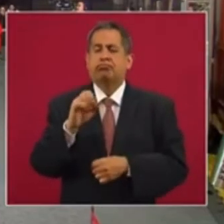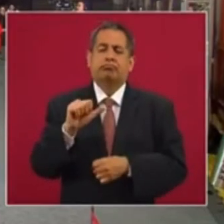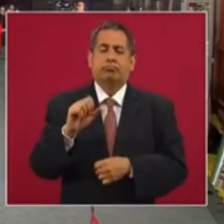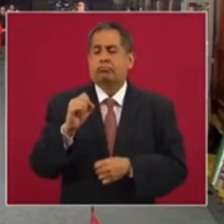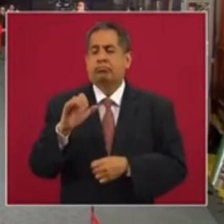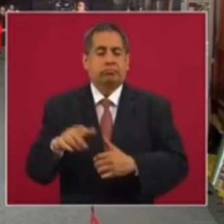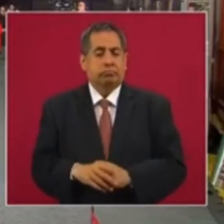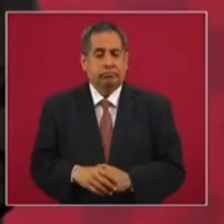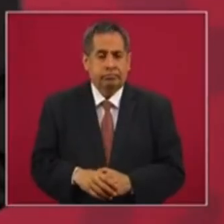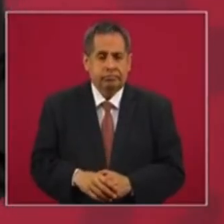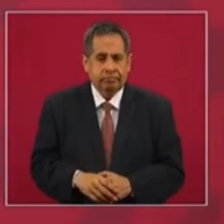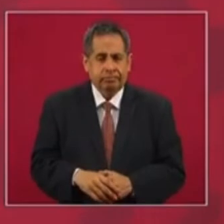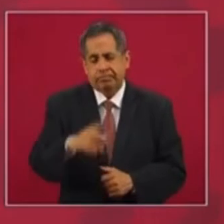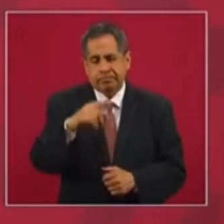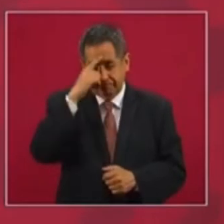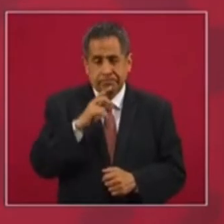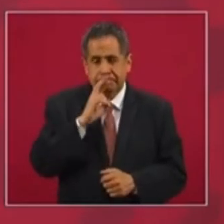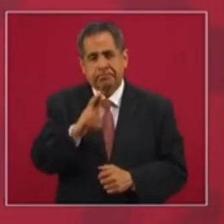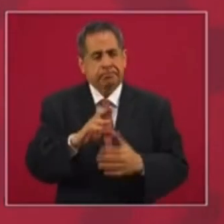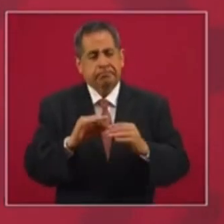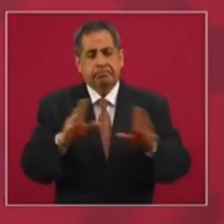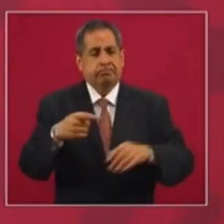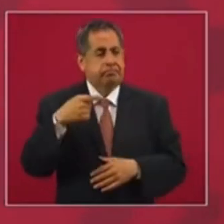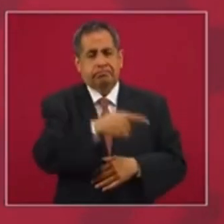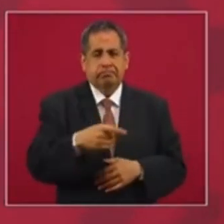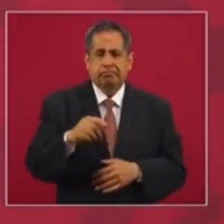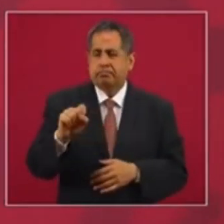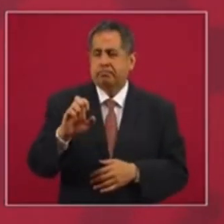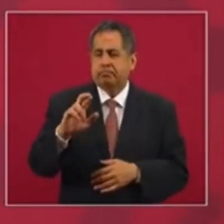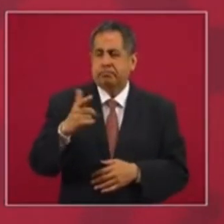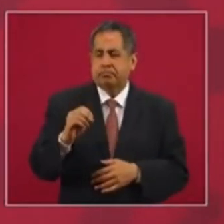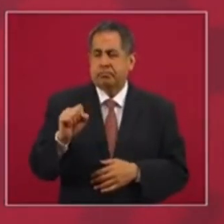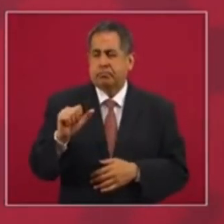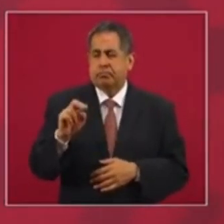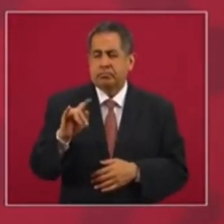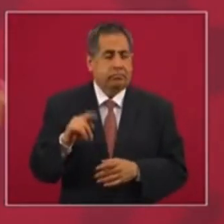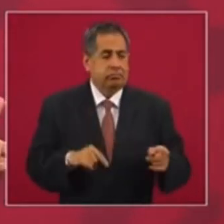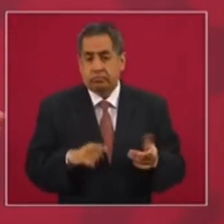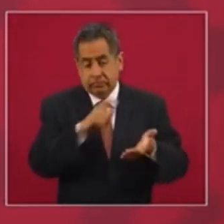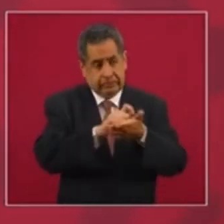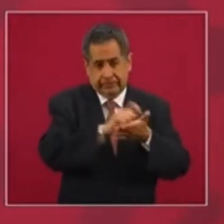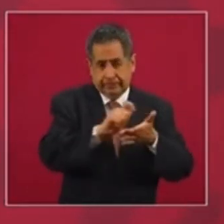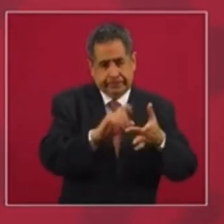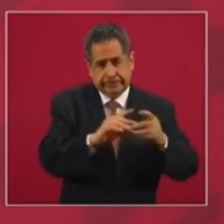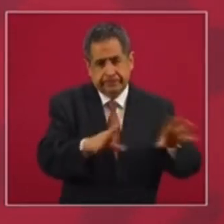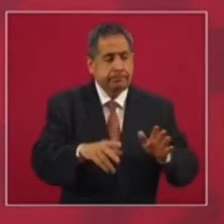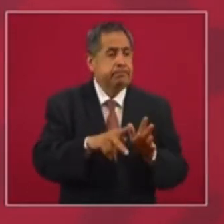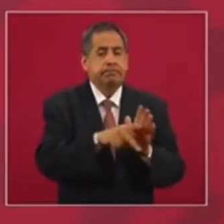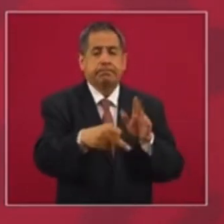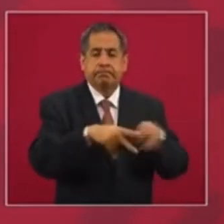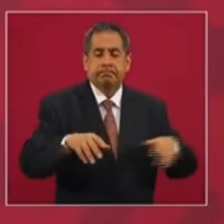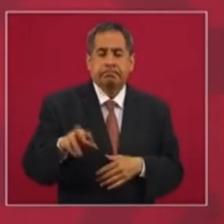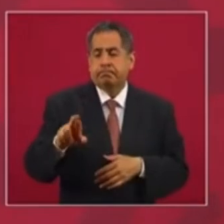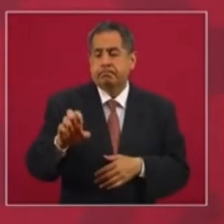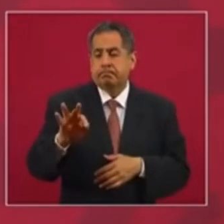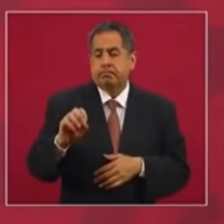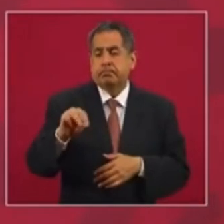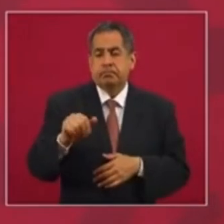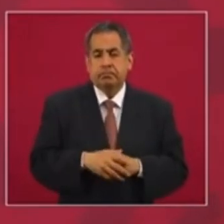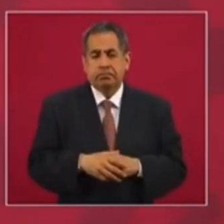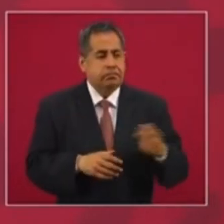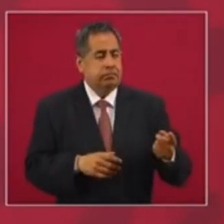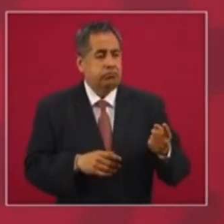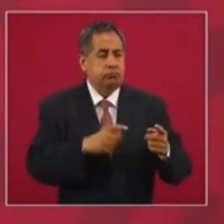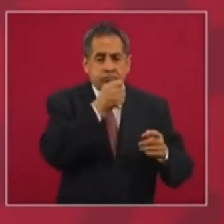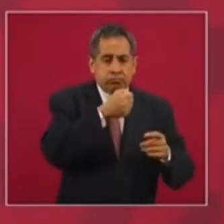es muy fácil de contestarle a Sergio Sarmiento. Él escribe en el Reforma y le dan